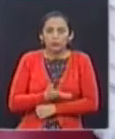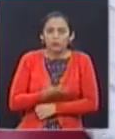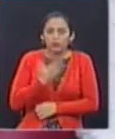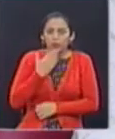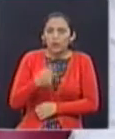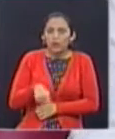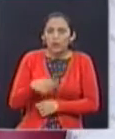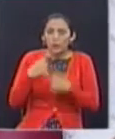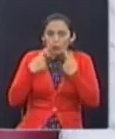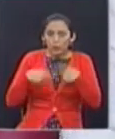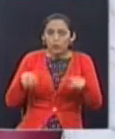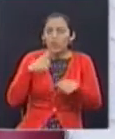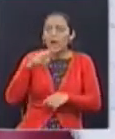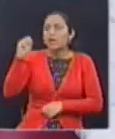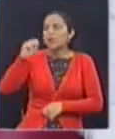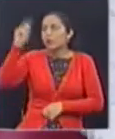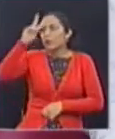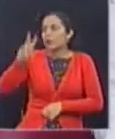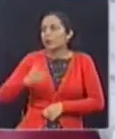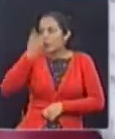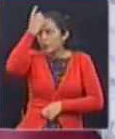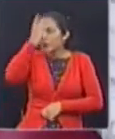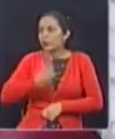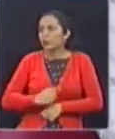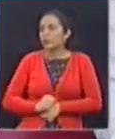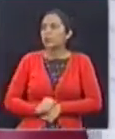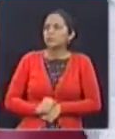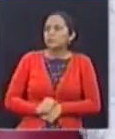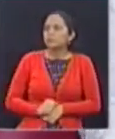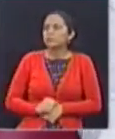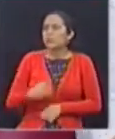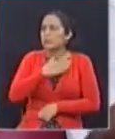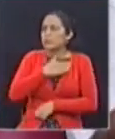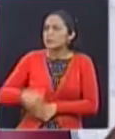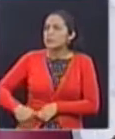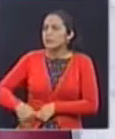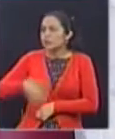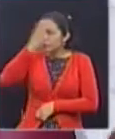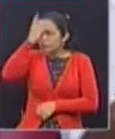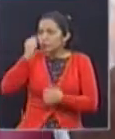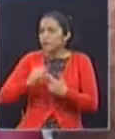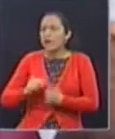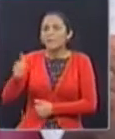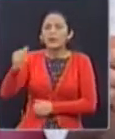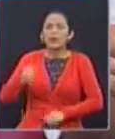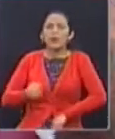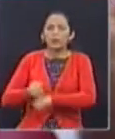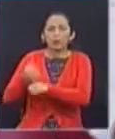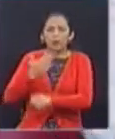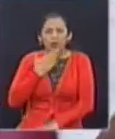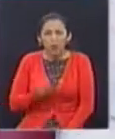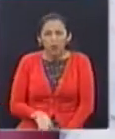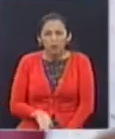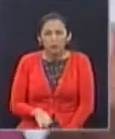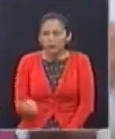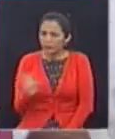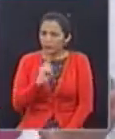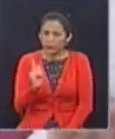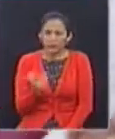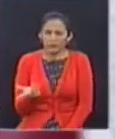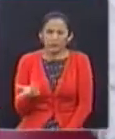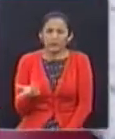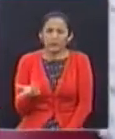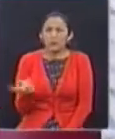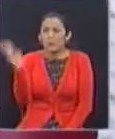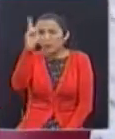Maduro, como esta ilegítima asamblea constituyente, que es simplemente un síntoma más de todo lo que pasa en un país